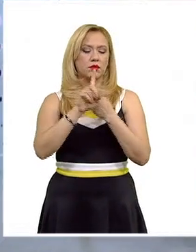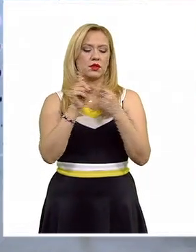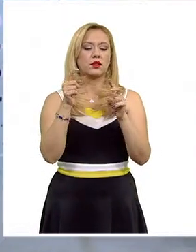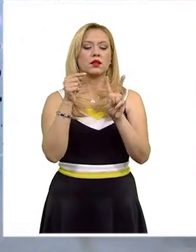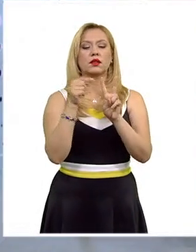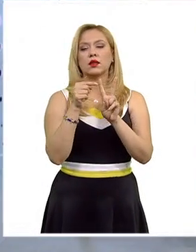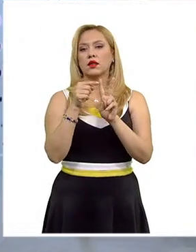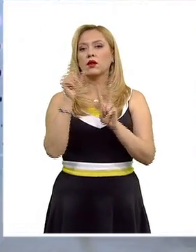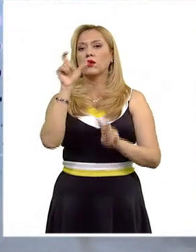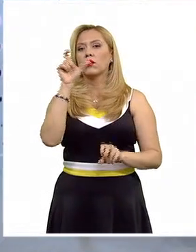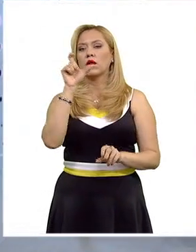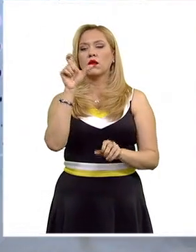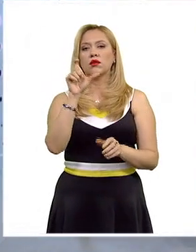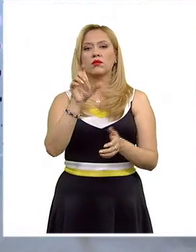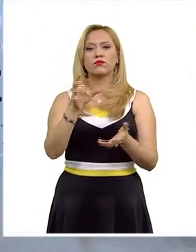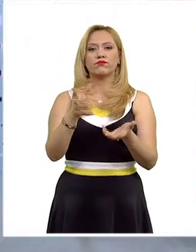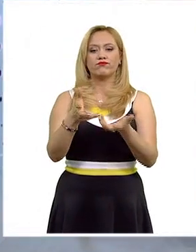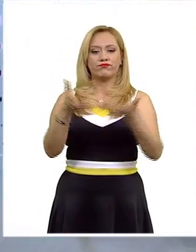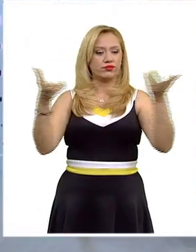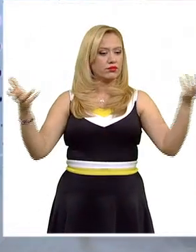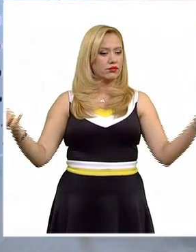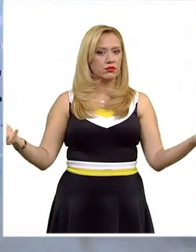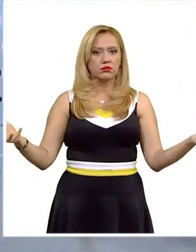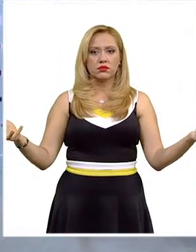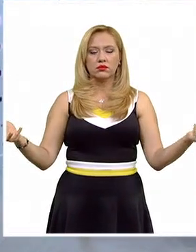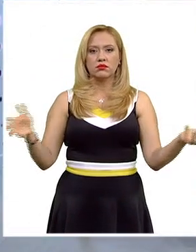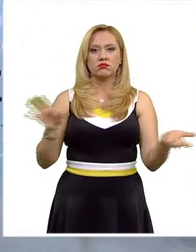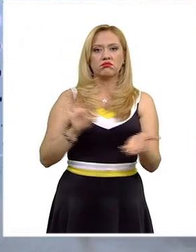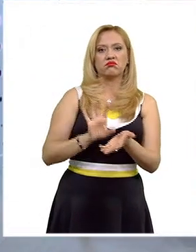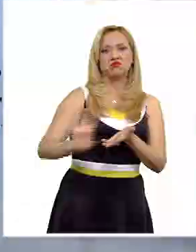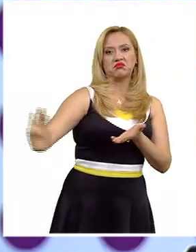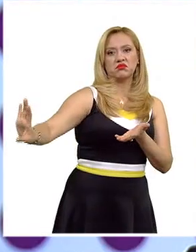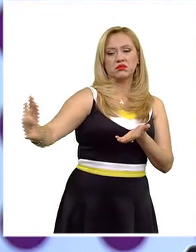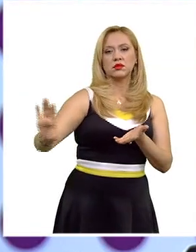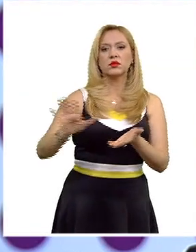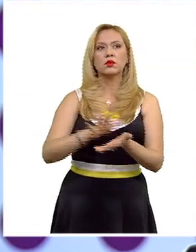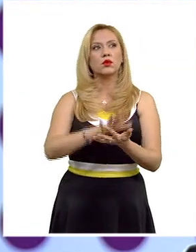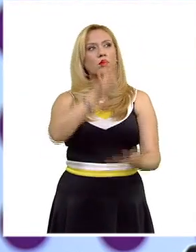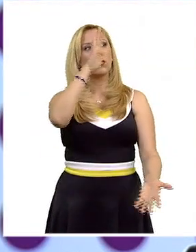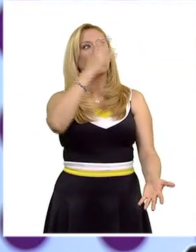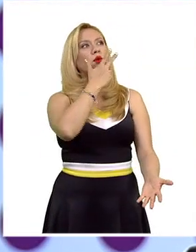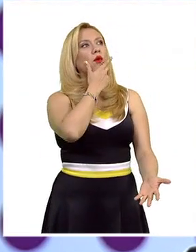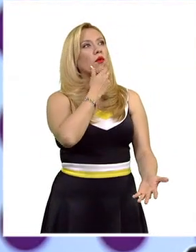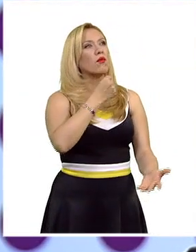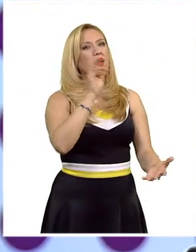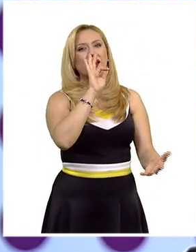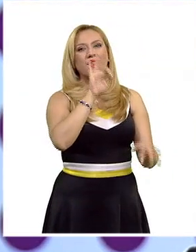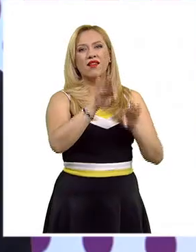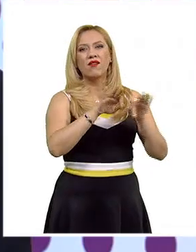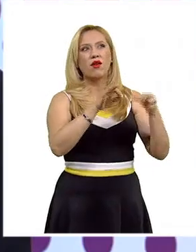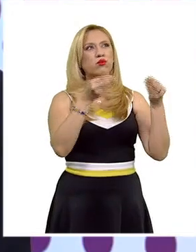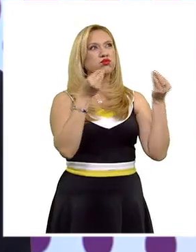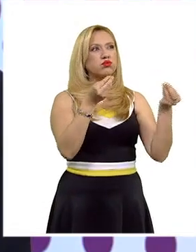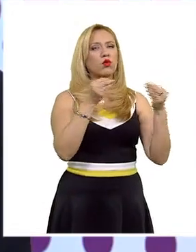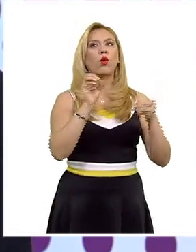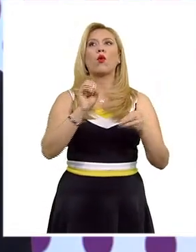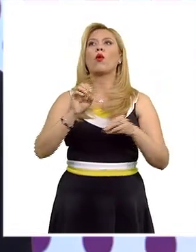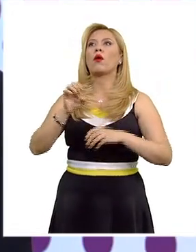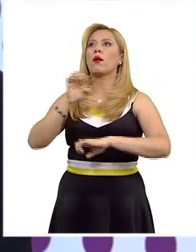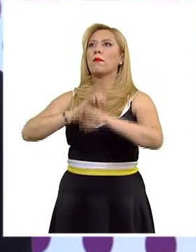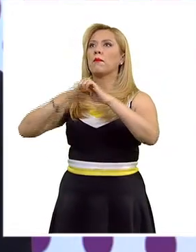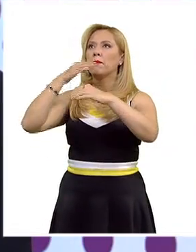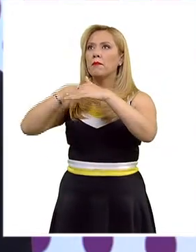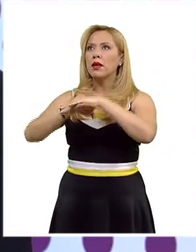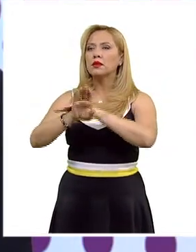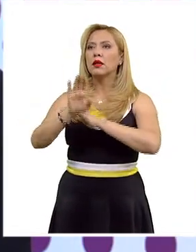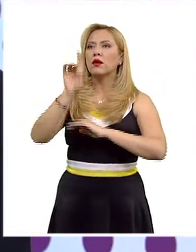es cuando hay segregación, es decir, son industrias donde hay mayoritariamente hombres o incluso en empresas donde tenemos más o menos el mismo